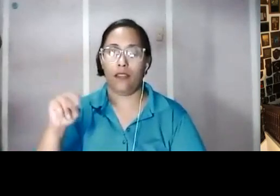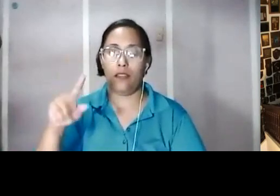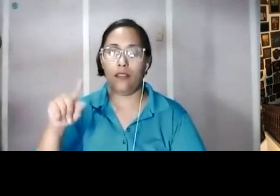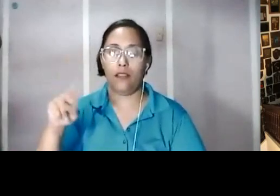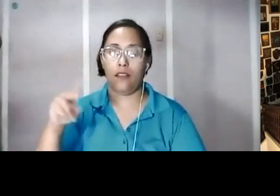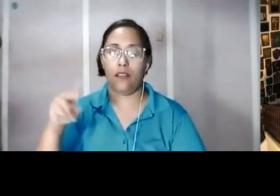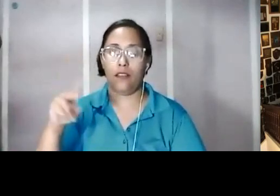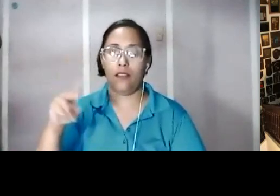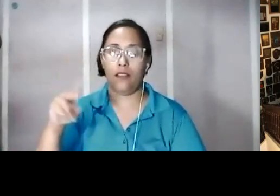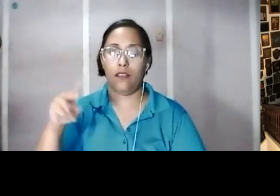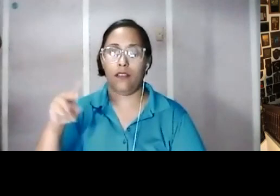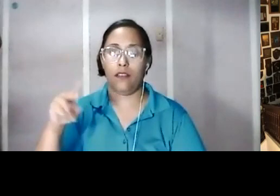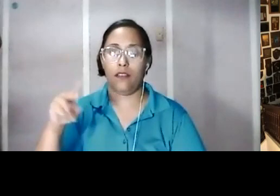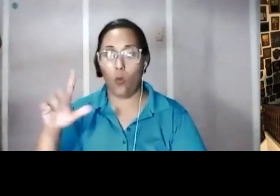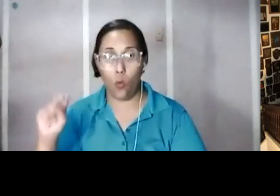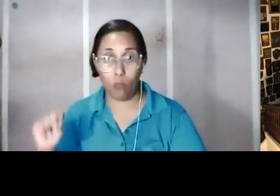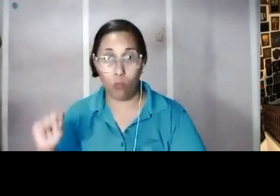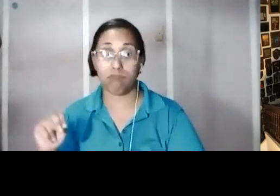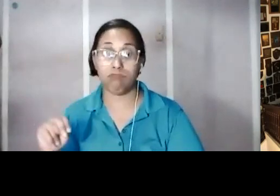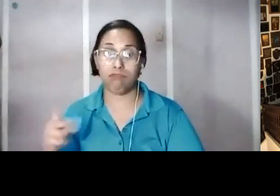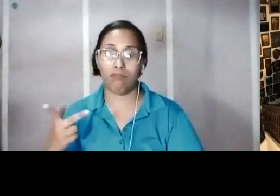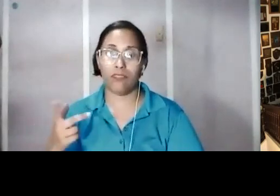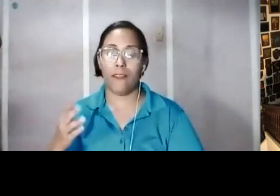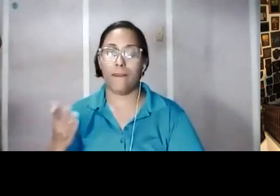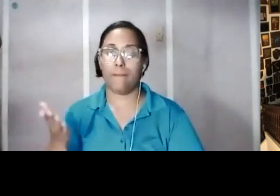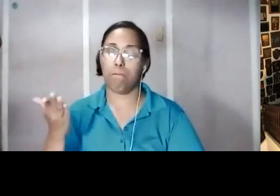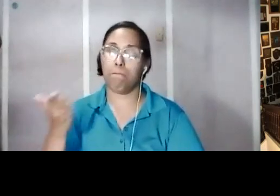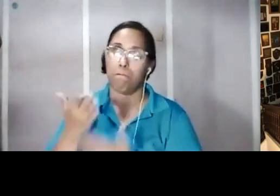eh, era muy